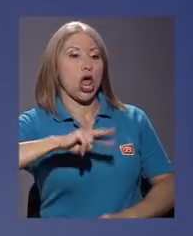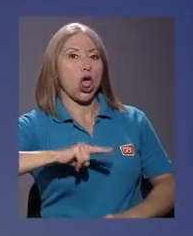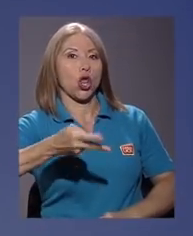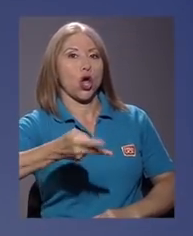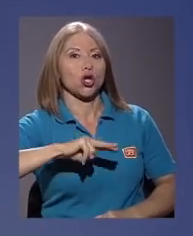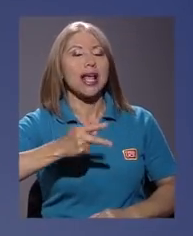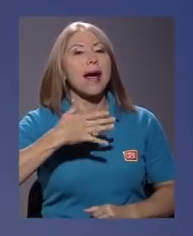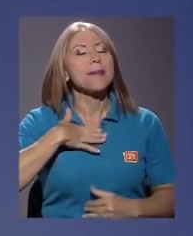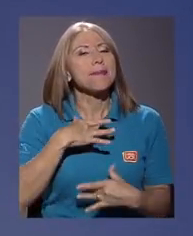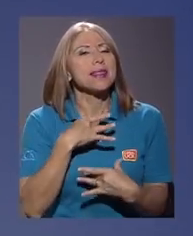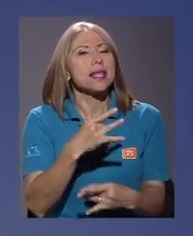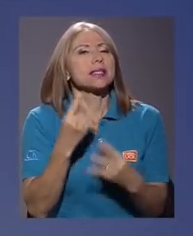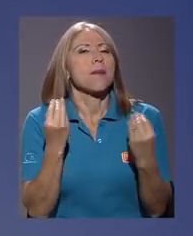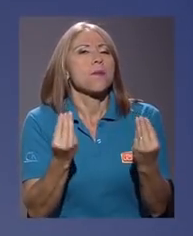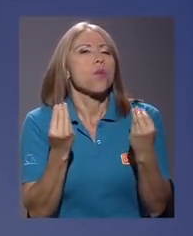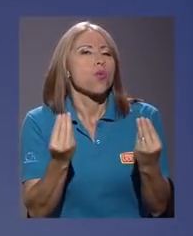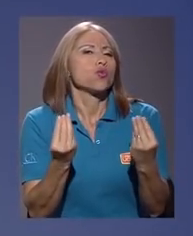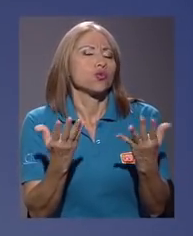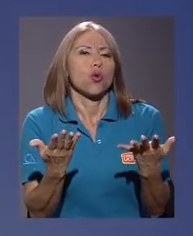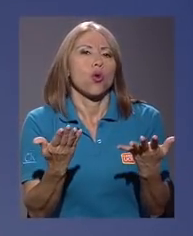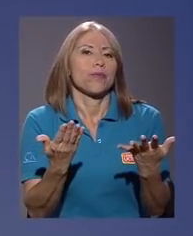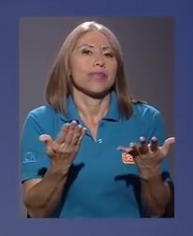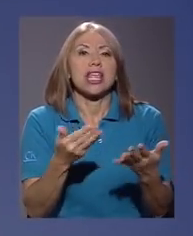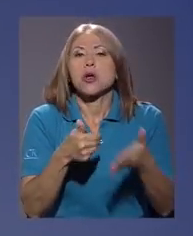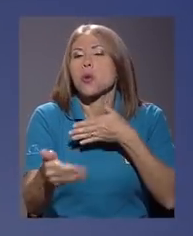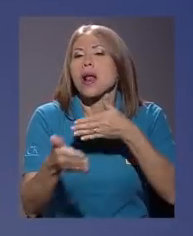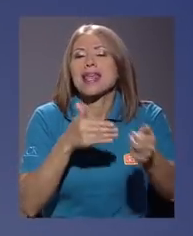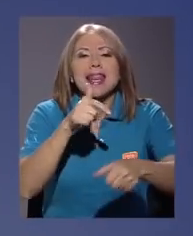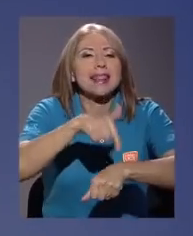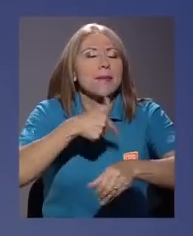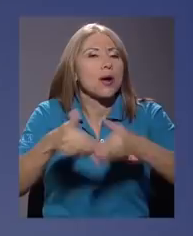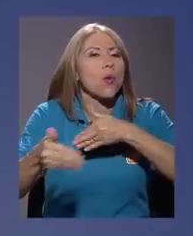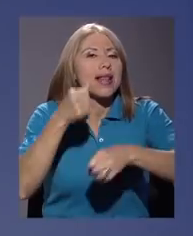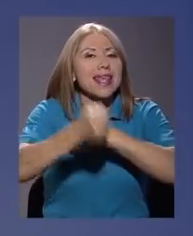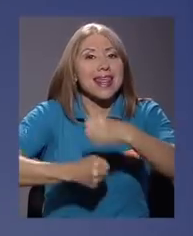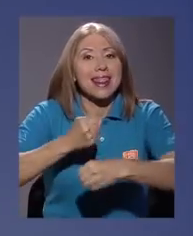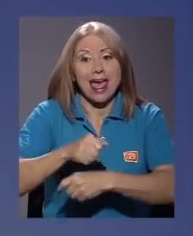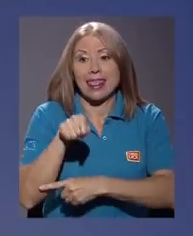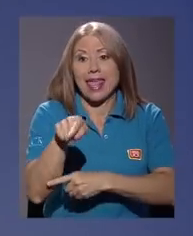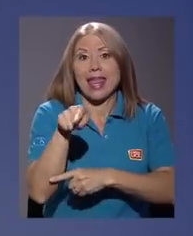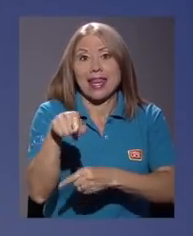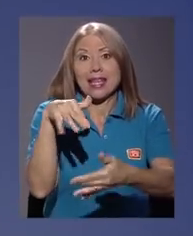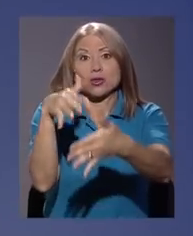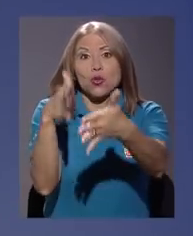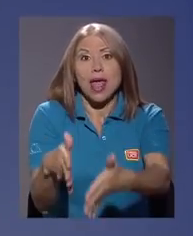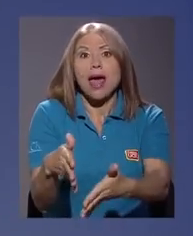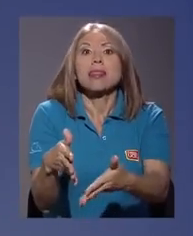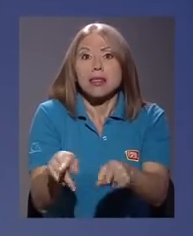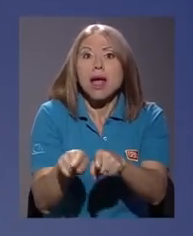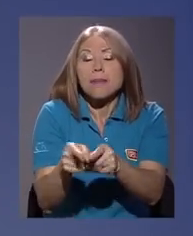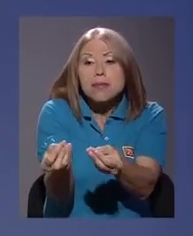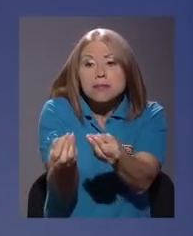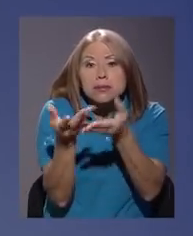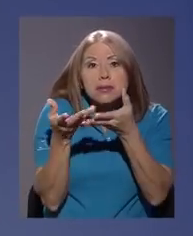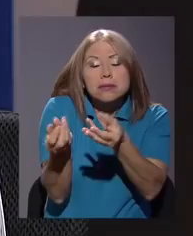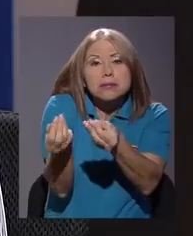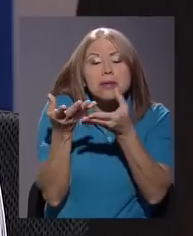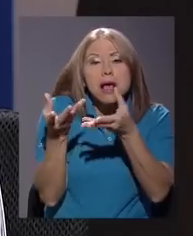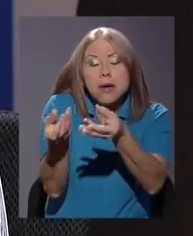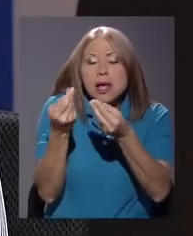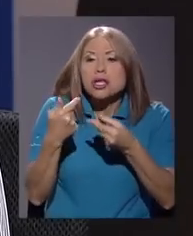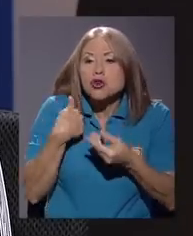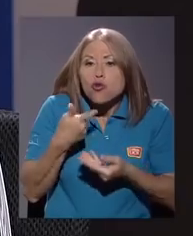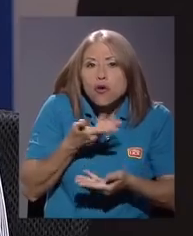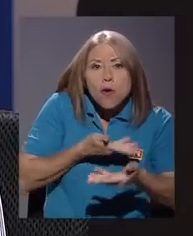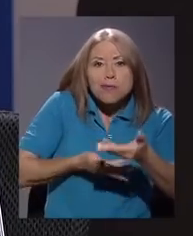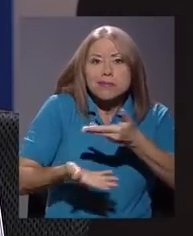el estudiante en cualquier etapa del aprendizaje y cualquier edad que tenga me de cierta retroalimentación de lo que yo le estoy de